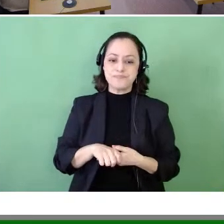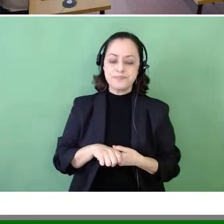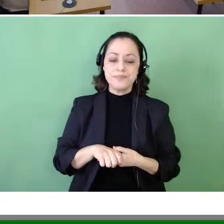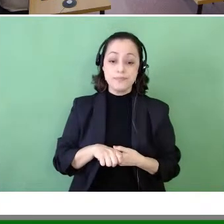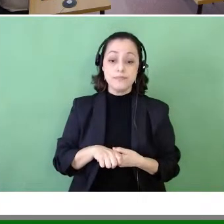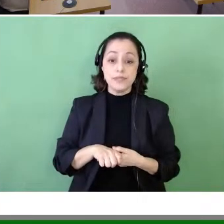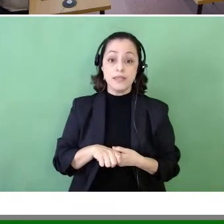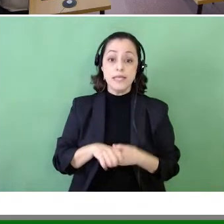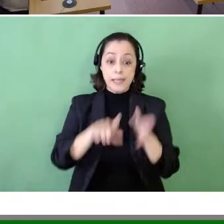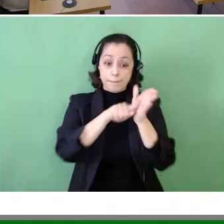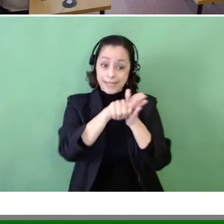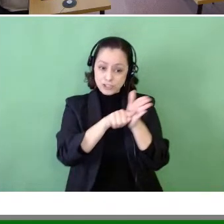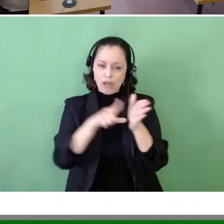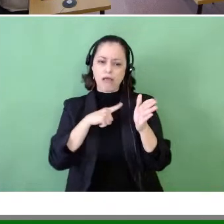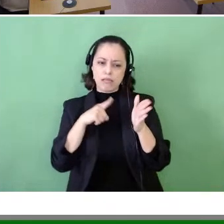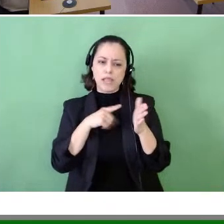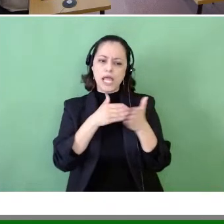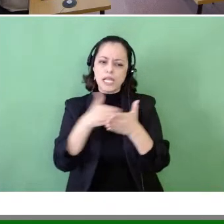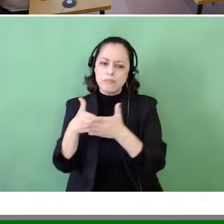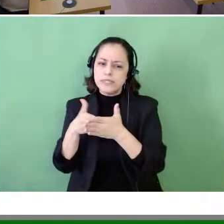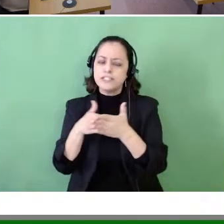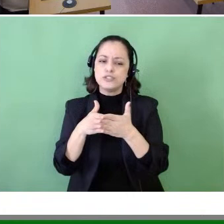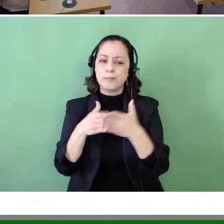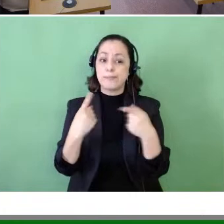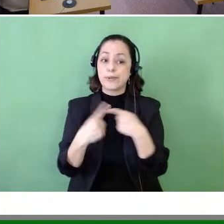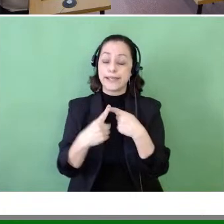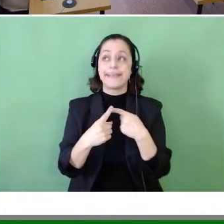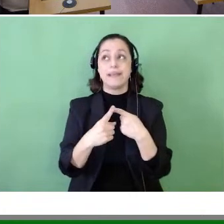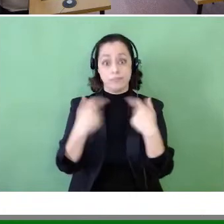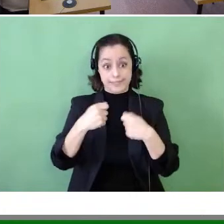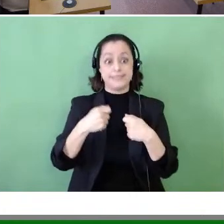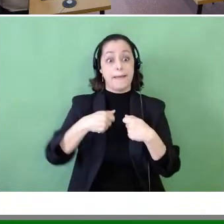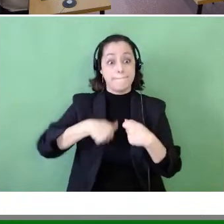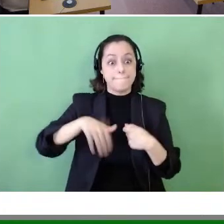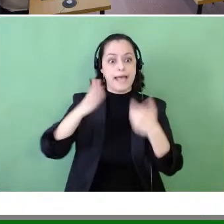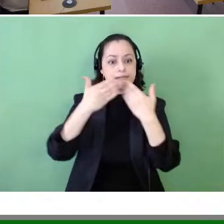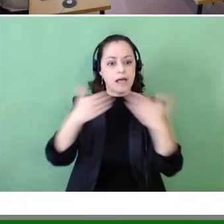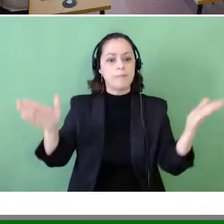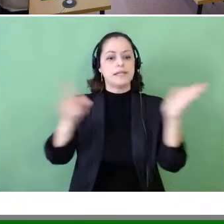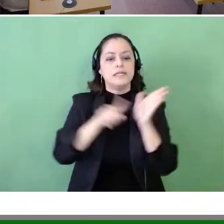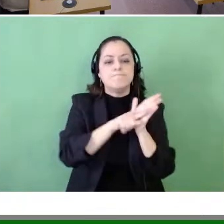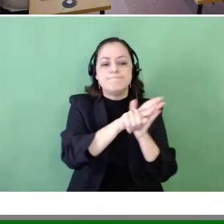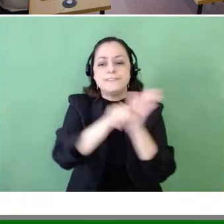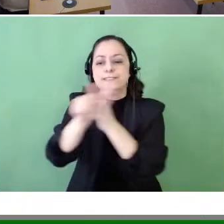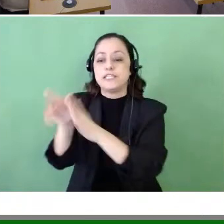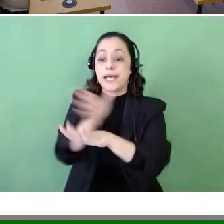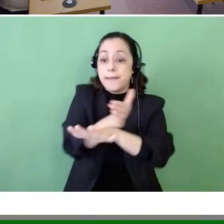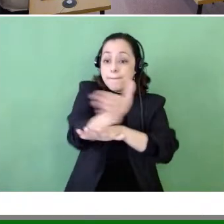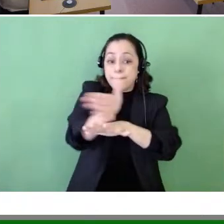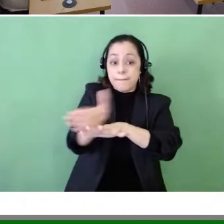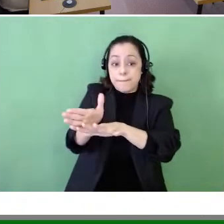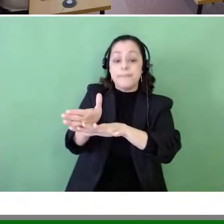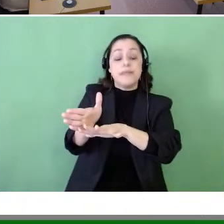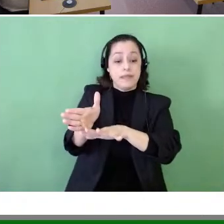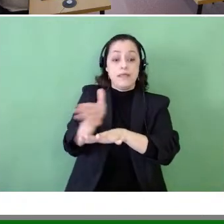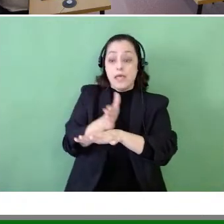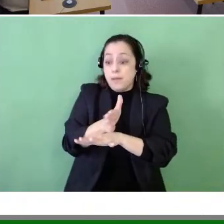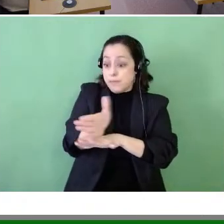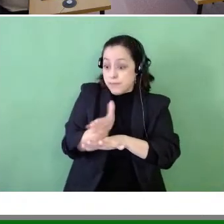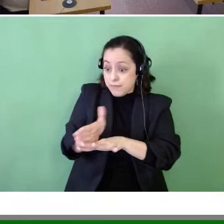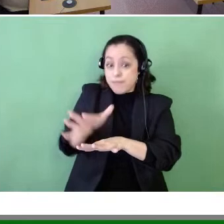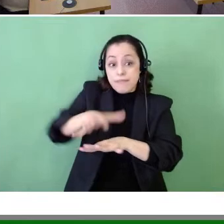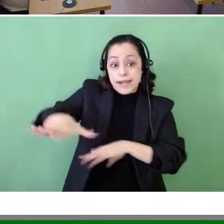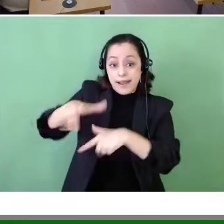una necesidad de ampliar este estudio de mercado e incluir otras perspectivas, porque evaluamos solamente la perspectiva de